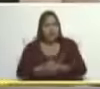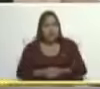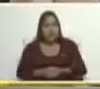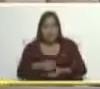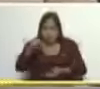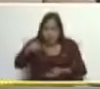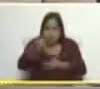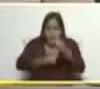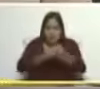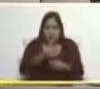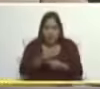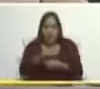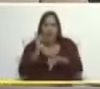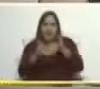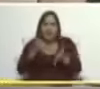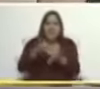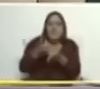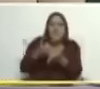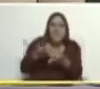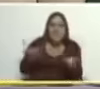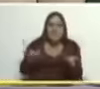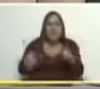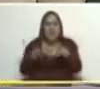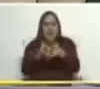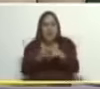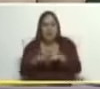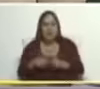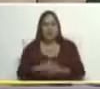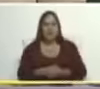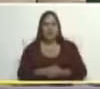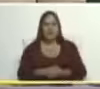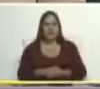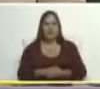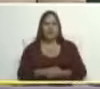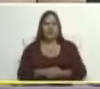Eso ocurre, esas debilidades ocurren.